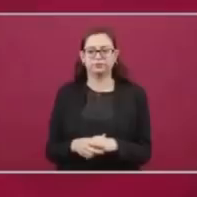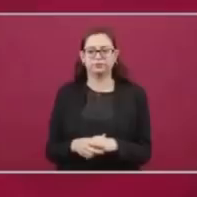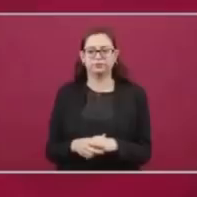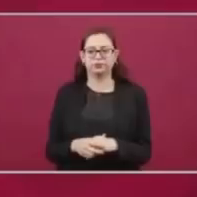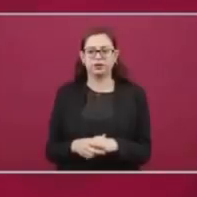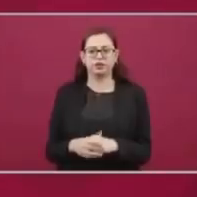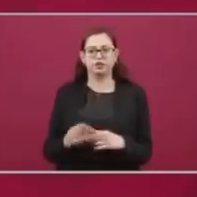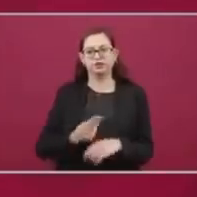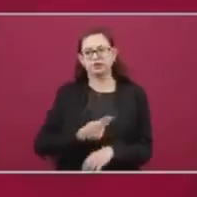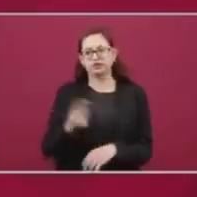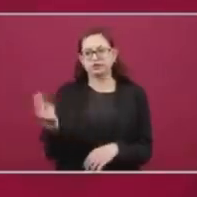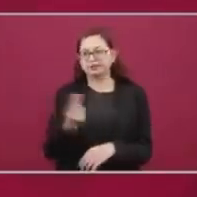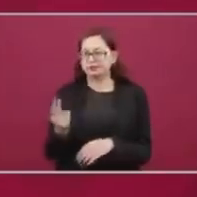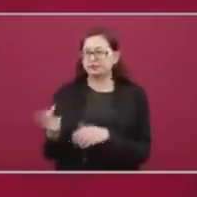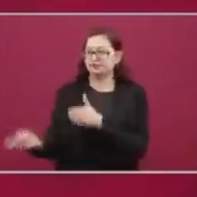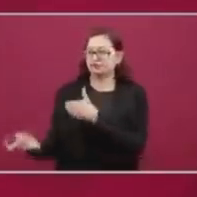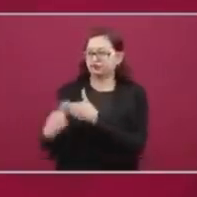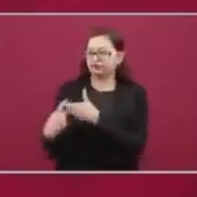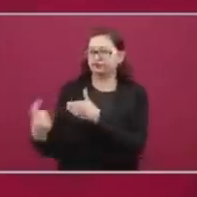sumar